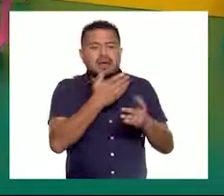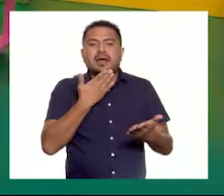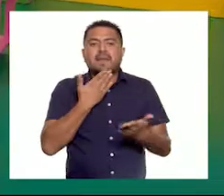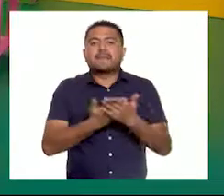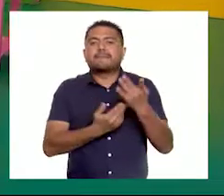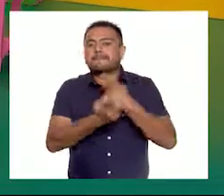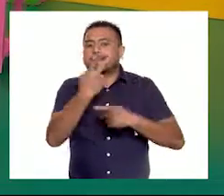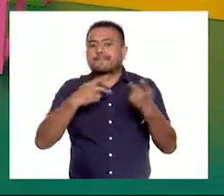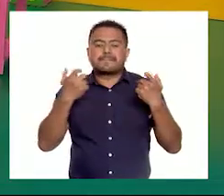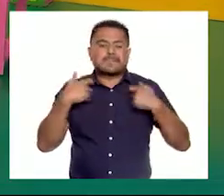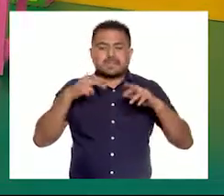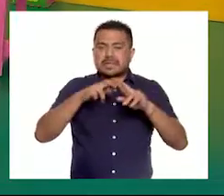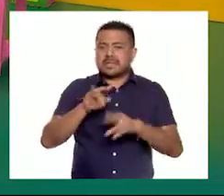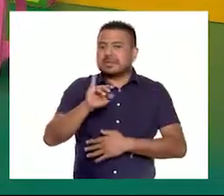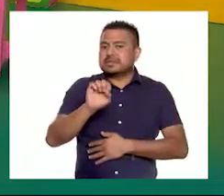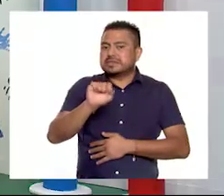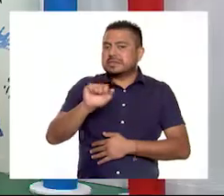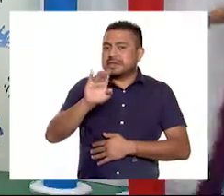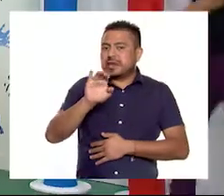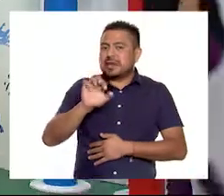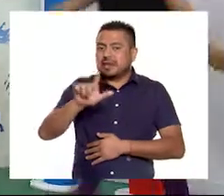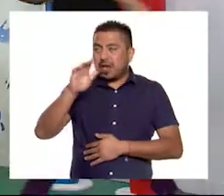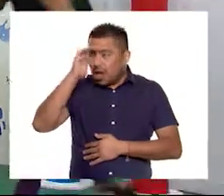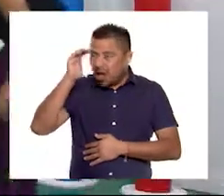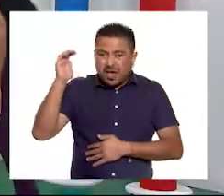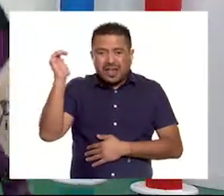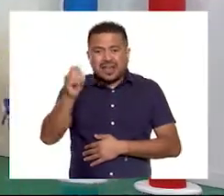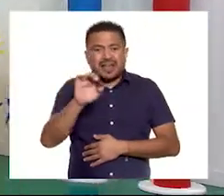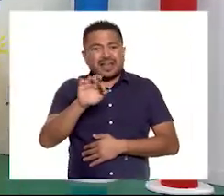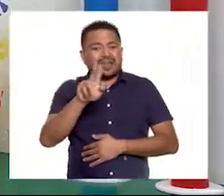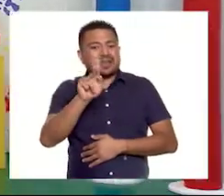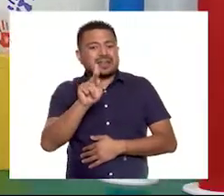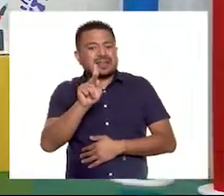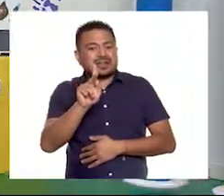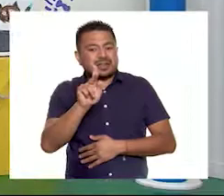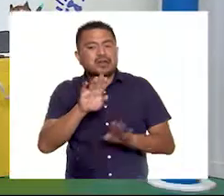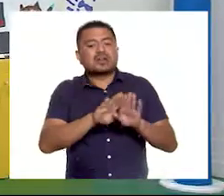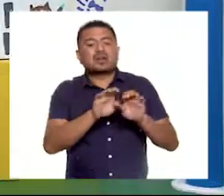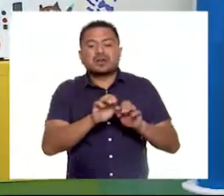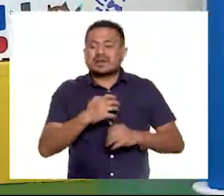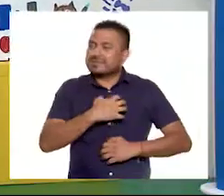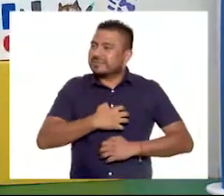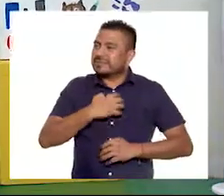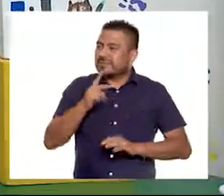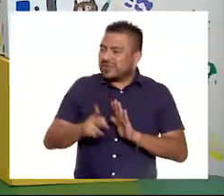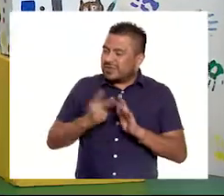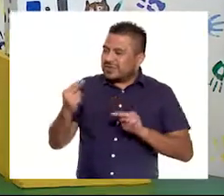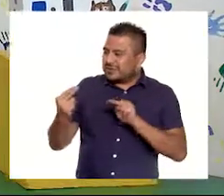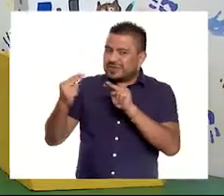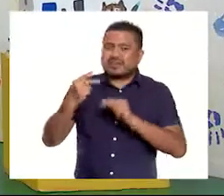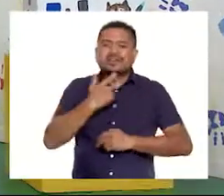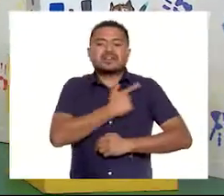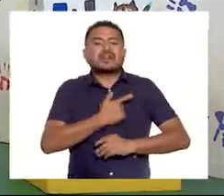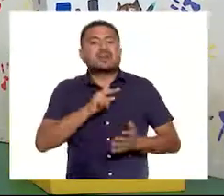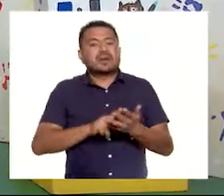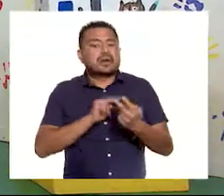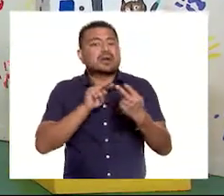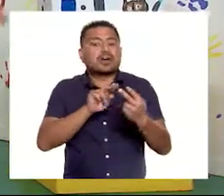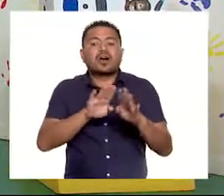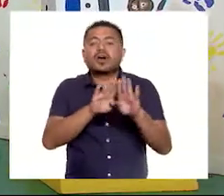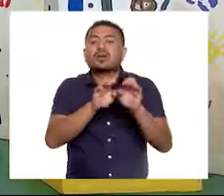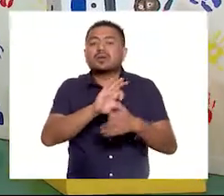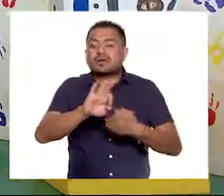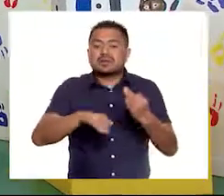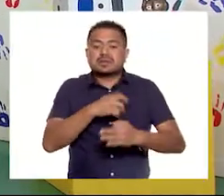dar la bienvenida a la maestra Isabel. Hola, Isabel. Hola, Eric. ¿Cómo estás? Muy contento de verte. Me da mucho gusto verlos, niños y niñas. ¿Cómo